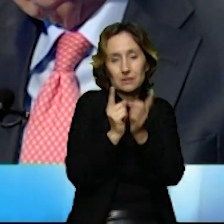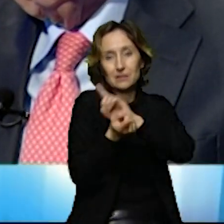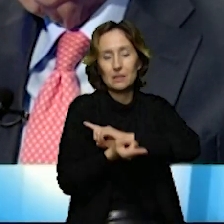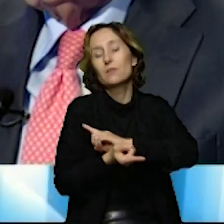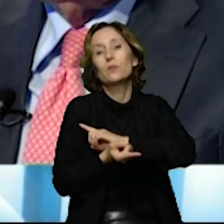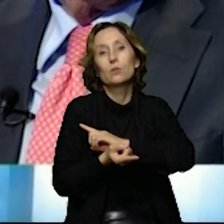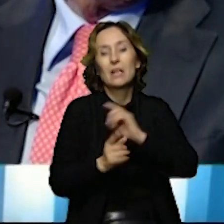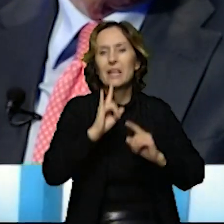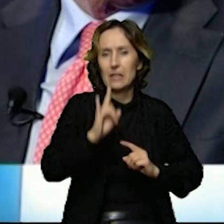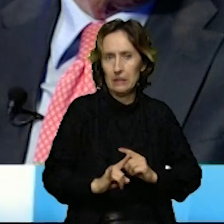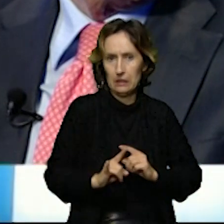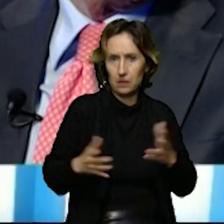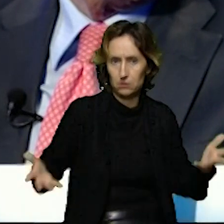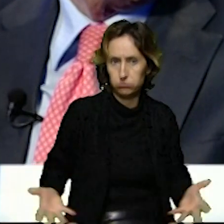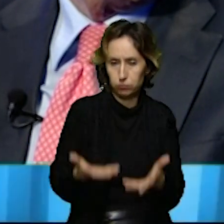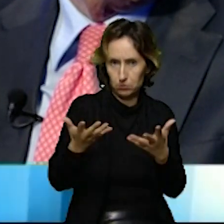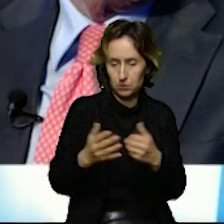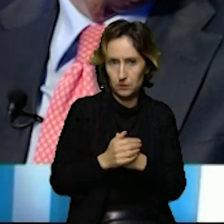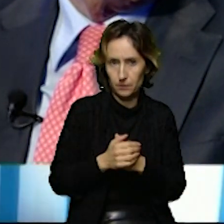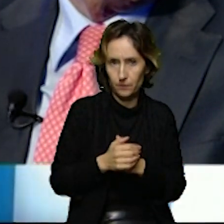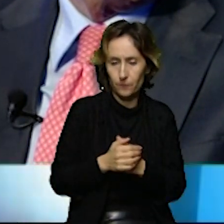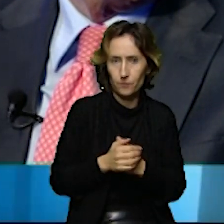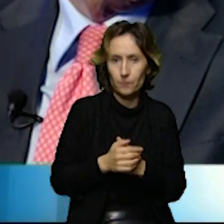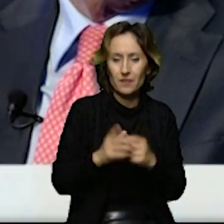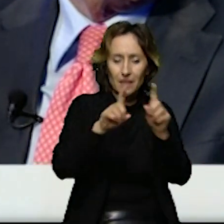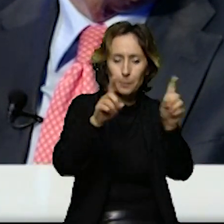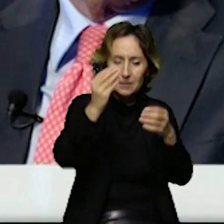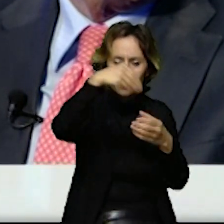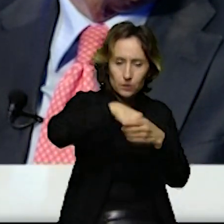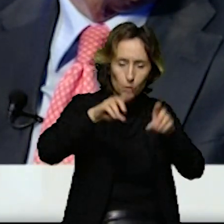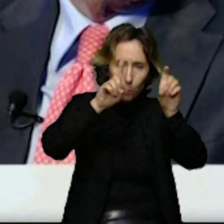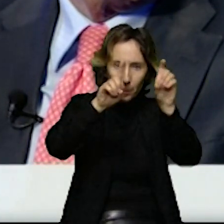energética. ¿Es necesaria la pedagogía dentro de las empresas o